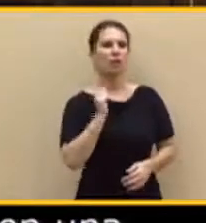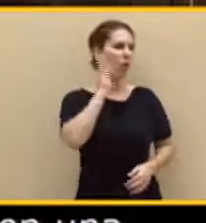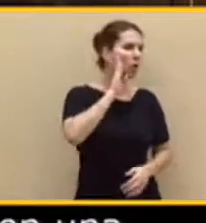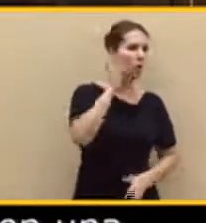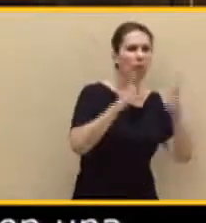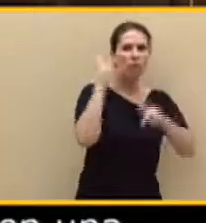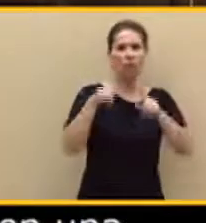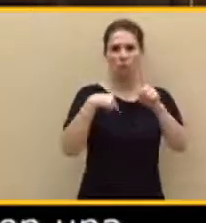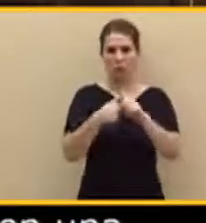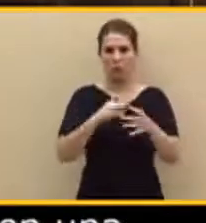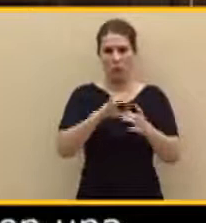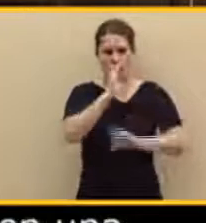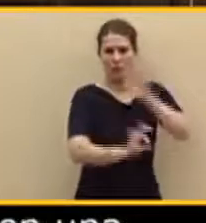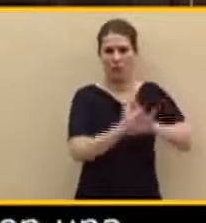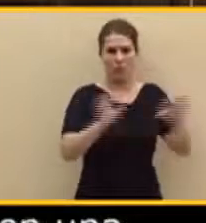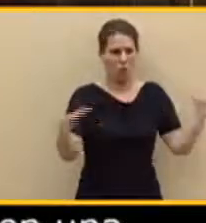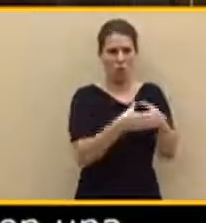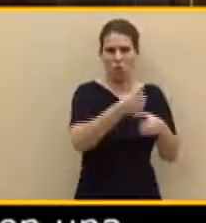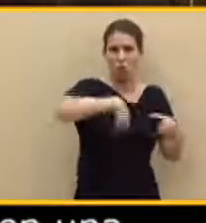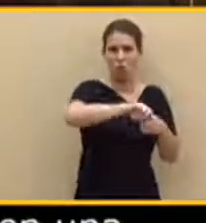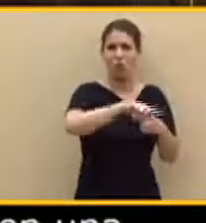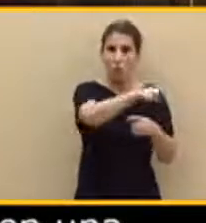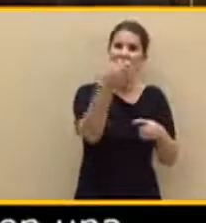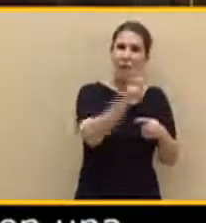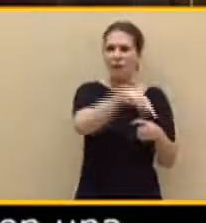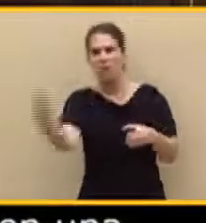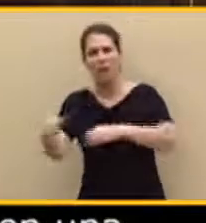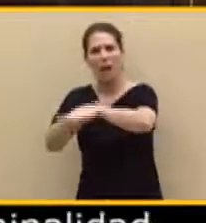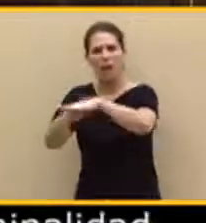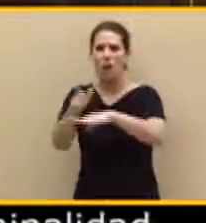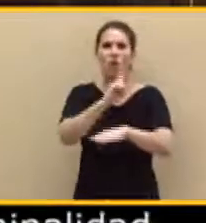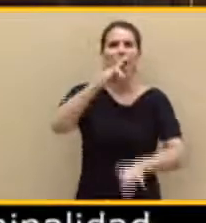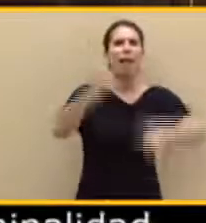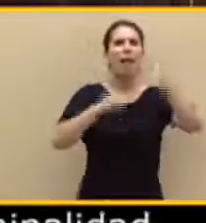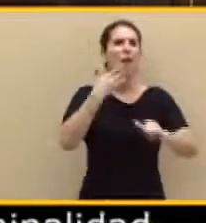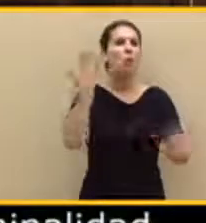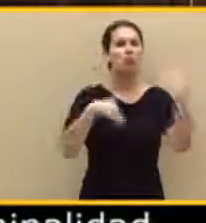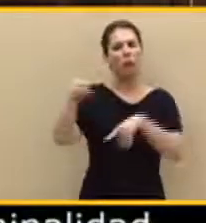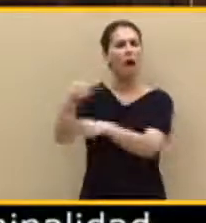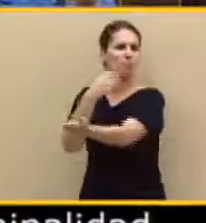criminalidad organizada. Y lo que deberían hacer es pedirles perdón en lugar de usarles de excusa.